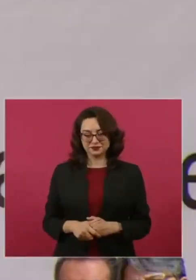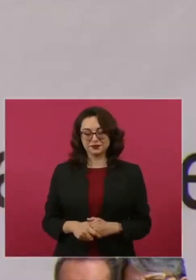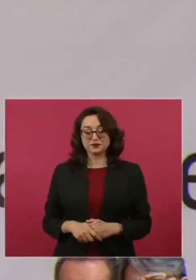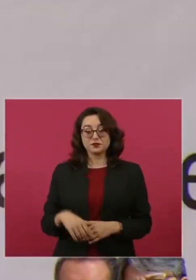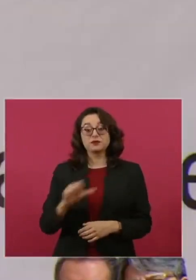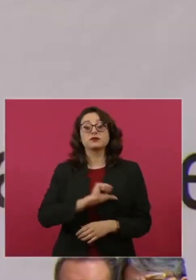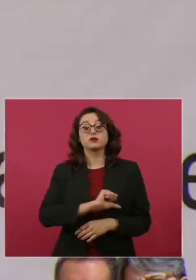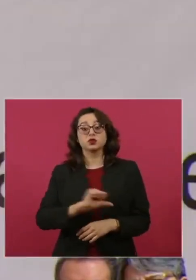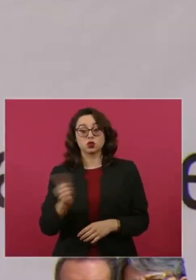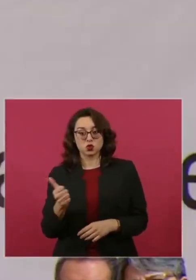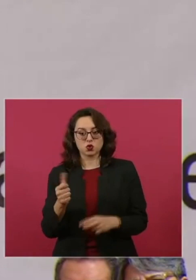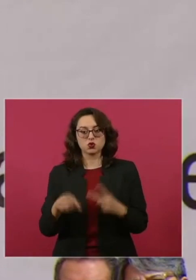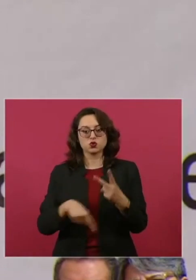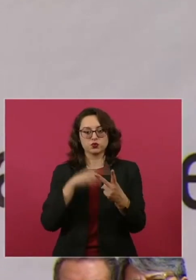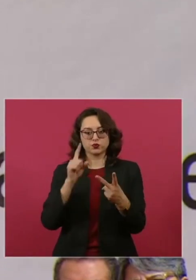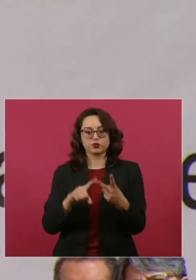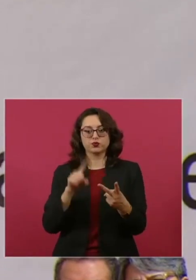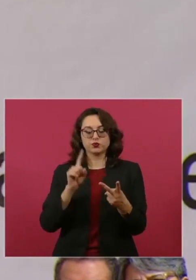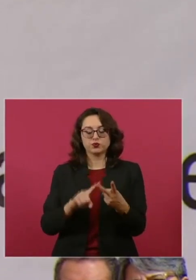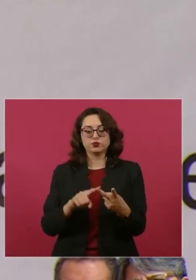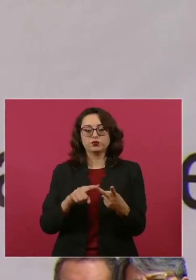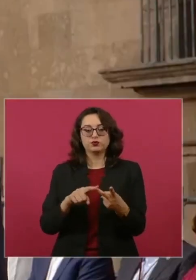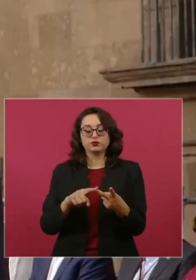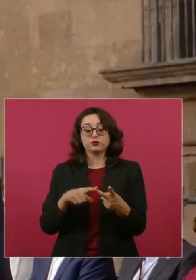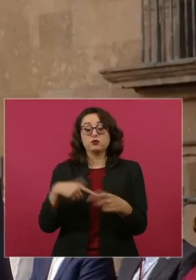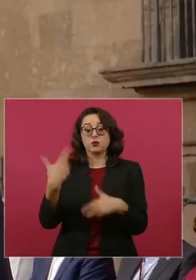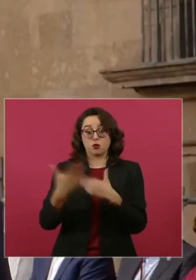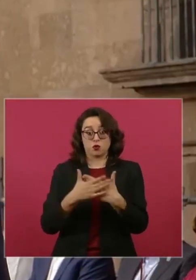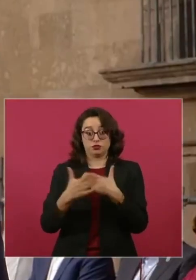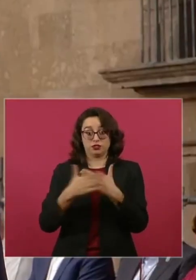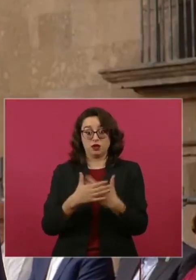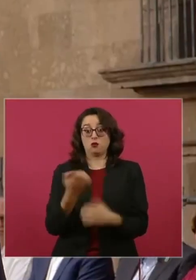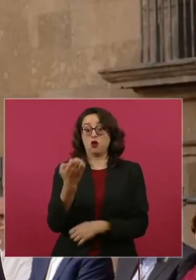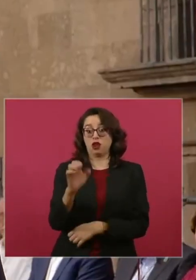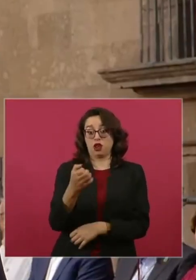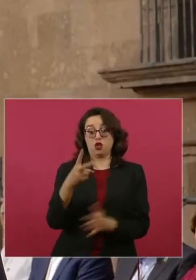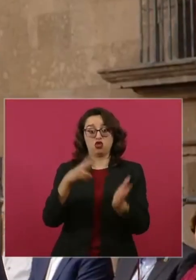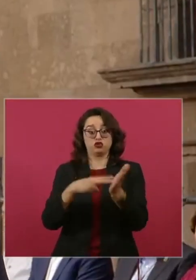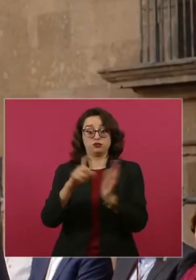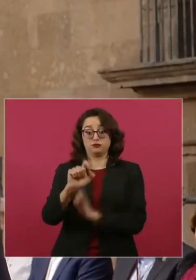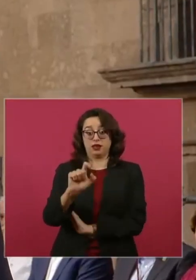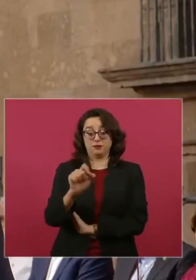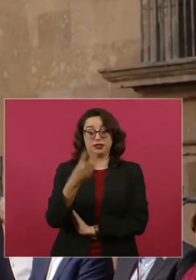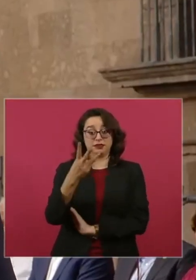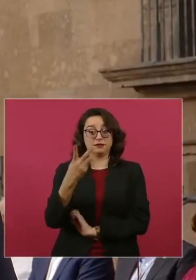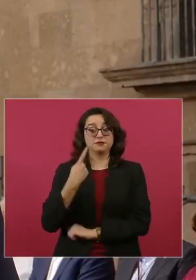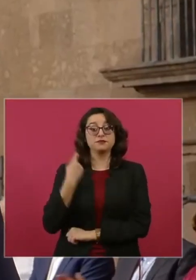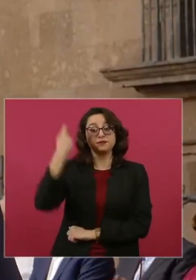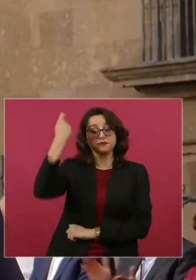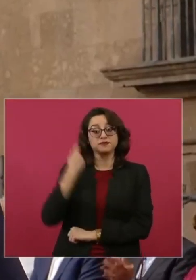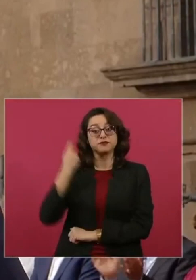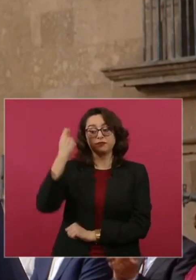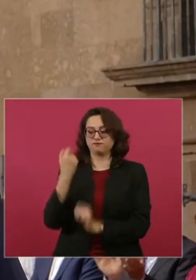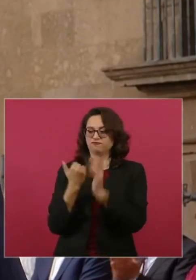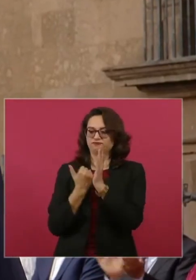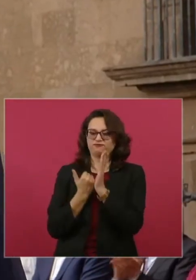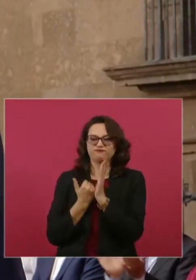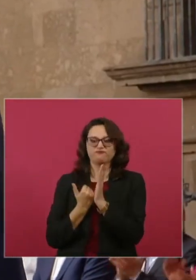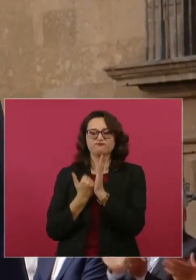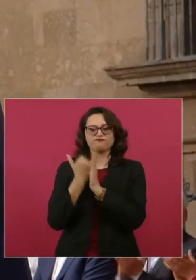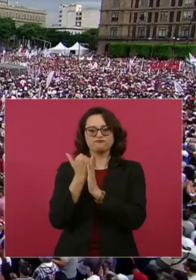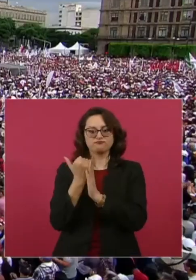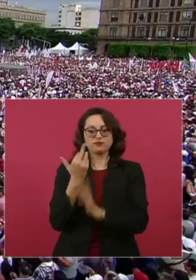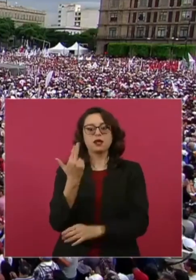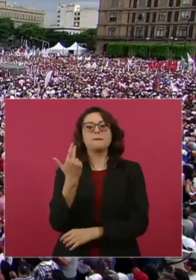Y otra información. And another bit of info. A partir de enero, hay un Starting aumento in January, a la pensión del 25%. We're increasing